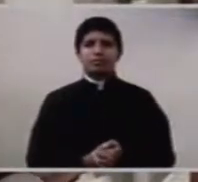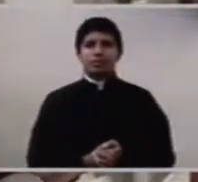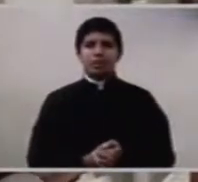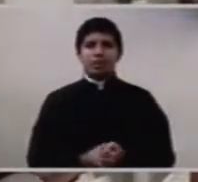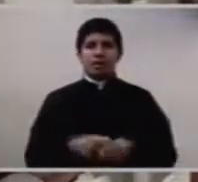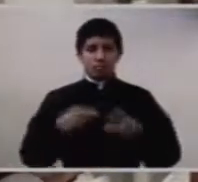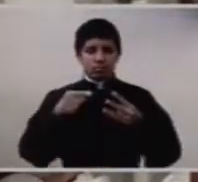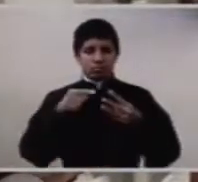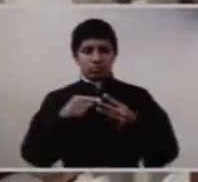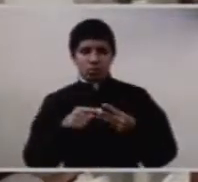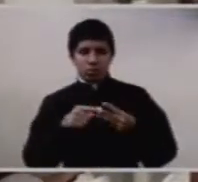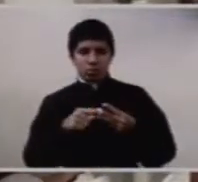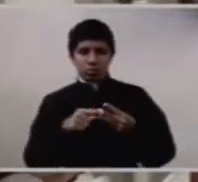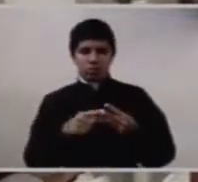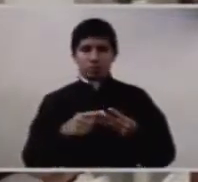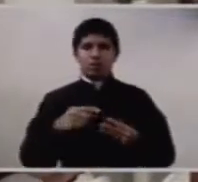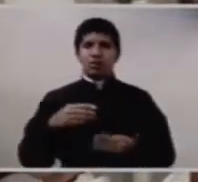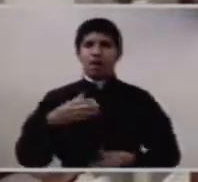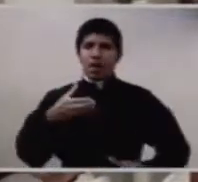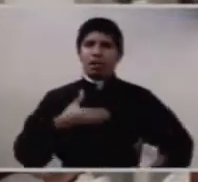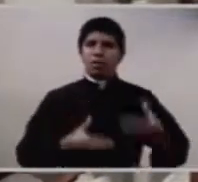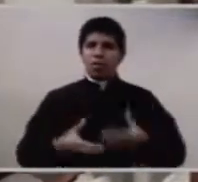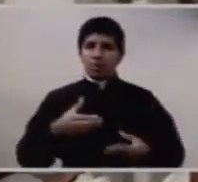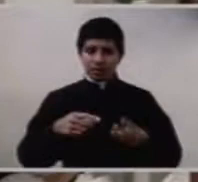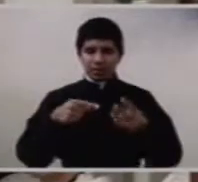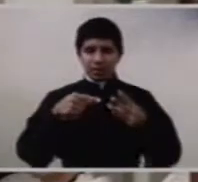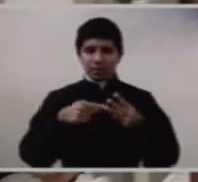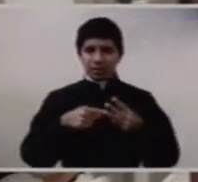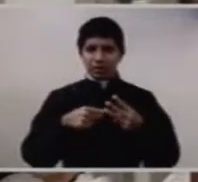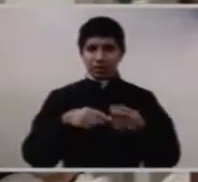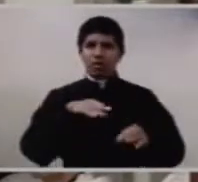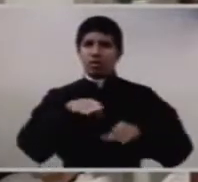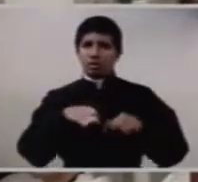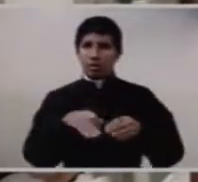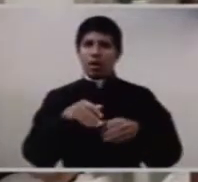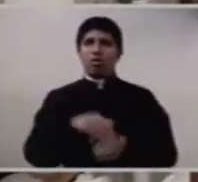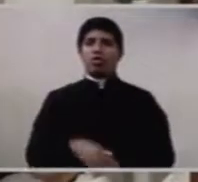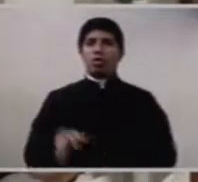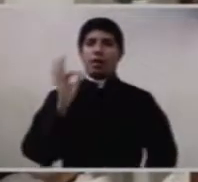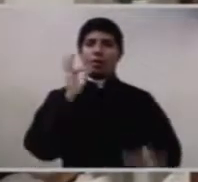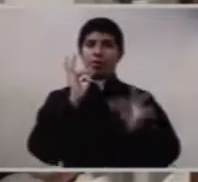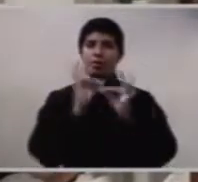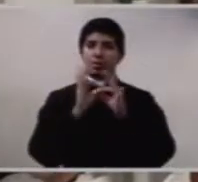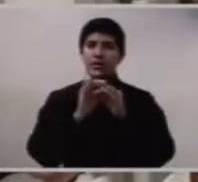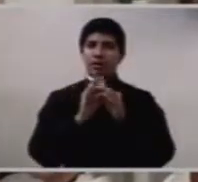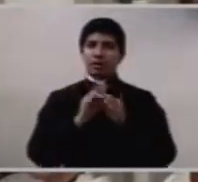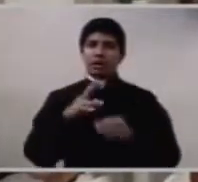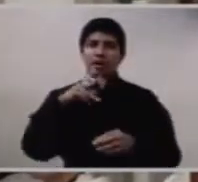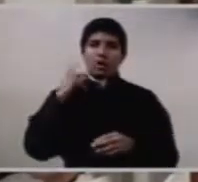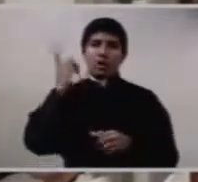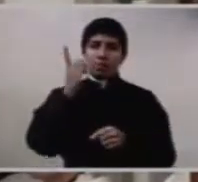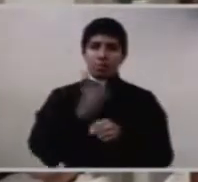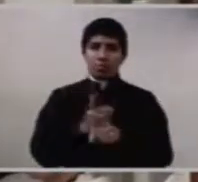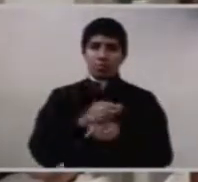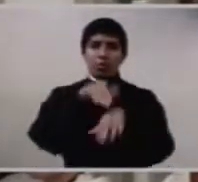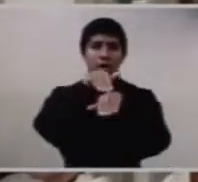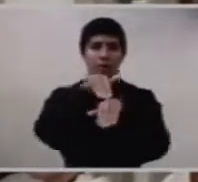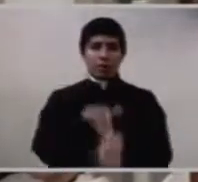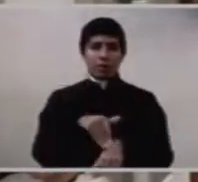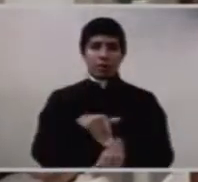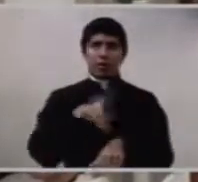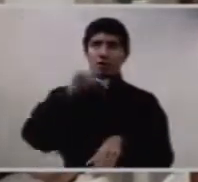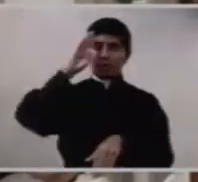tercer lugar, el llamado a la humildad que nuestro Señor nos hace para evitar, como ya lo veíamos el